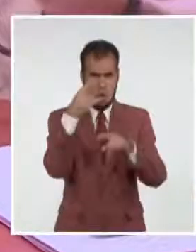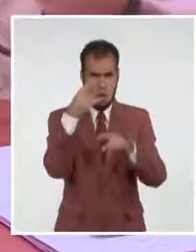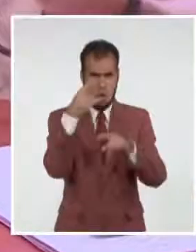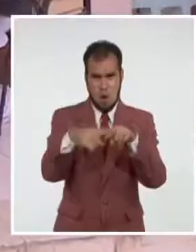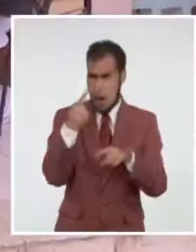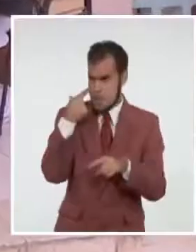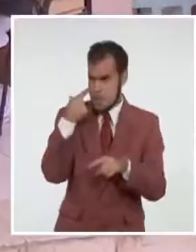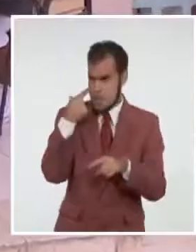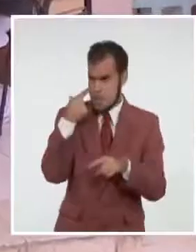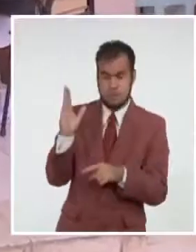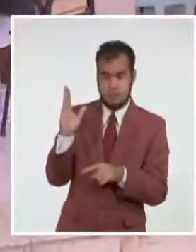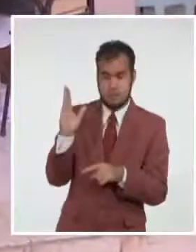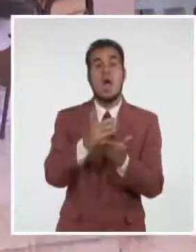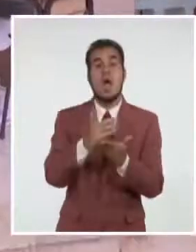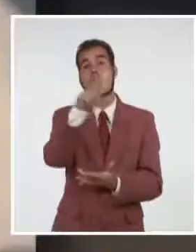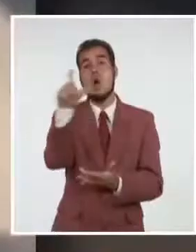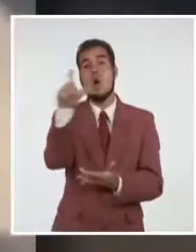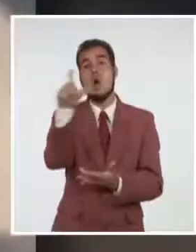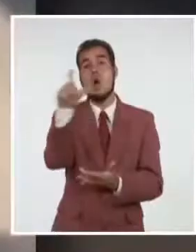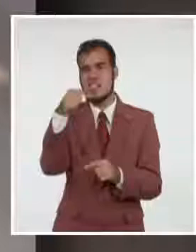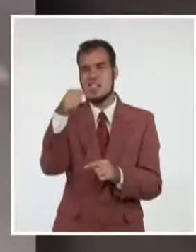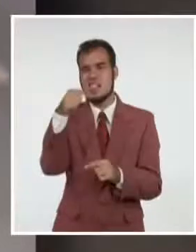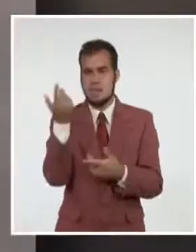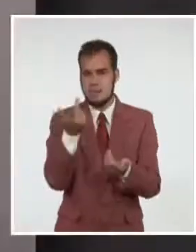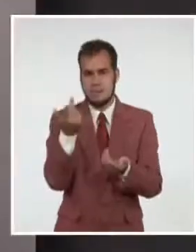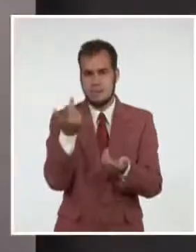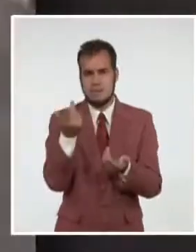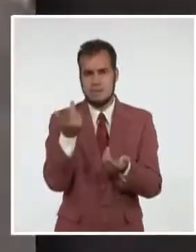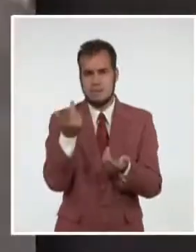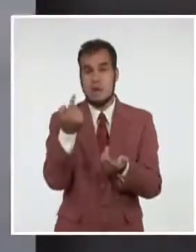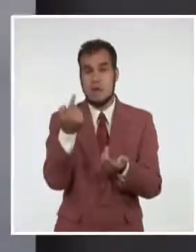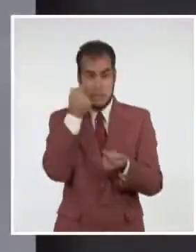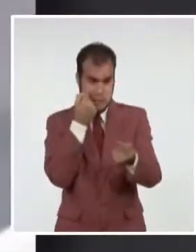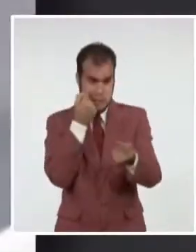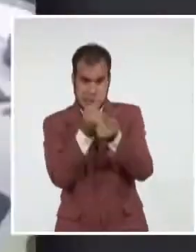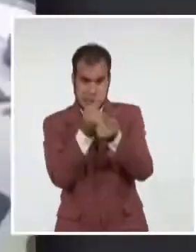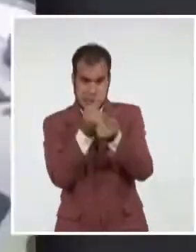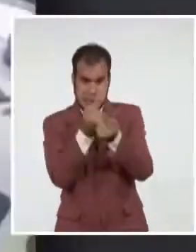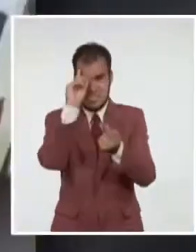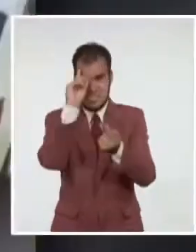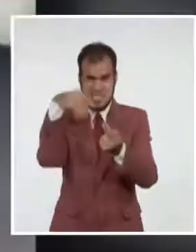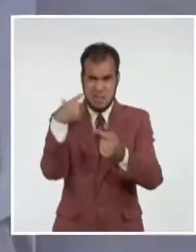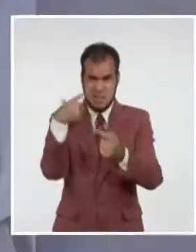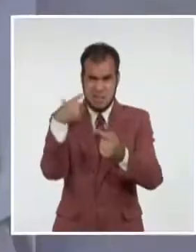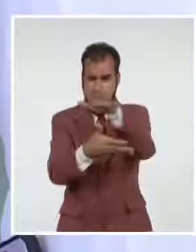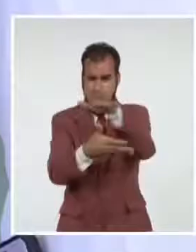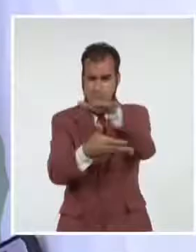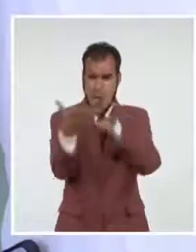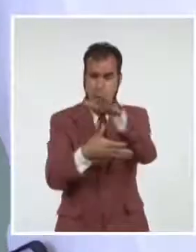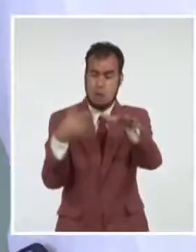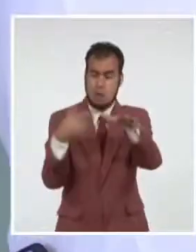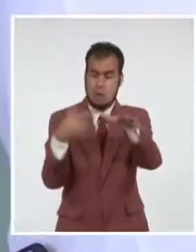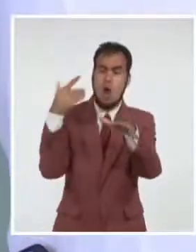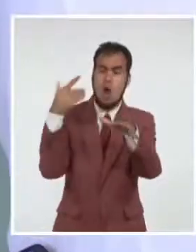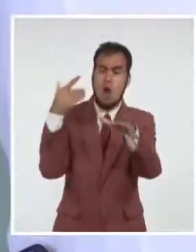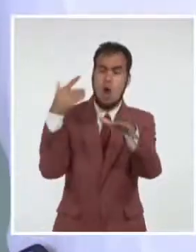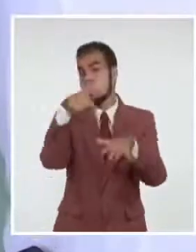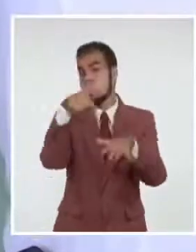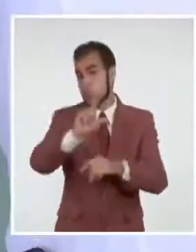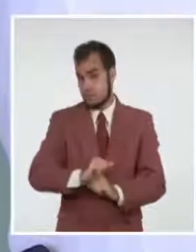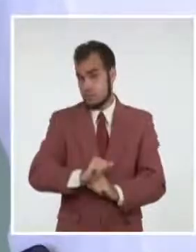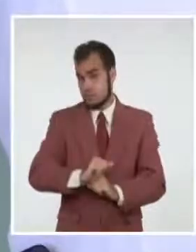Raúl Ferrer quede a 2 cuadras de donde ocurrieron hechos vandálicos el pasado 11 de julio, hasta el momento la